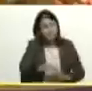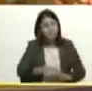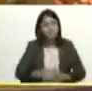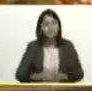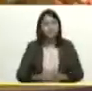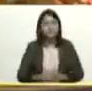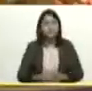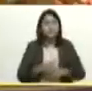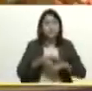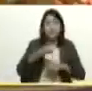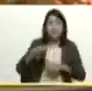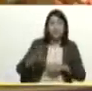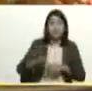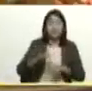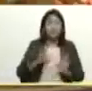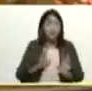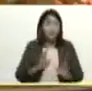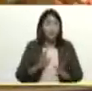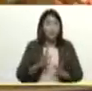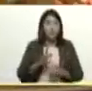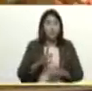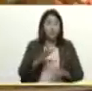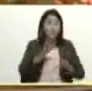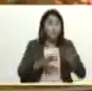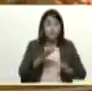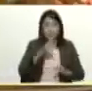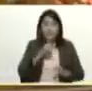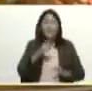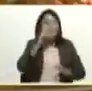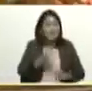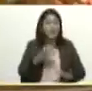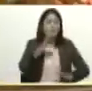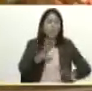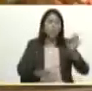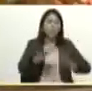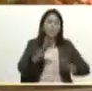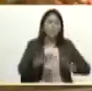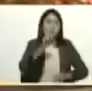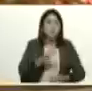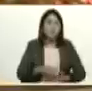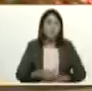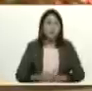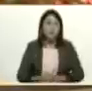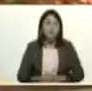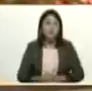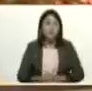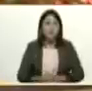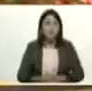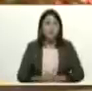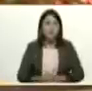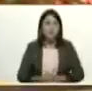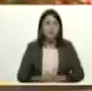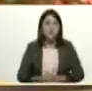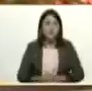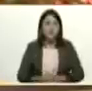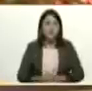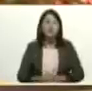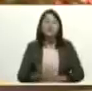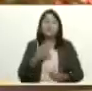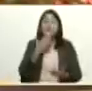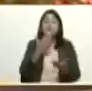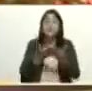por ahí como en el aire. Pido justicia plena para nuestro país. Y pido a nuestro